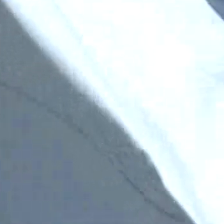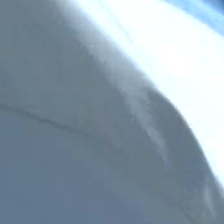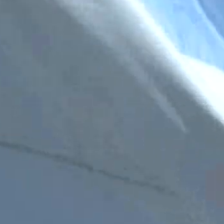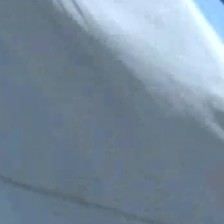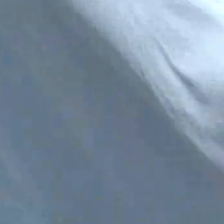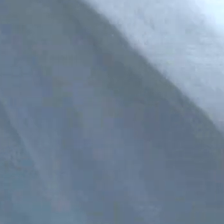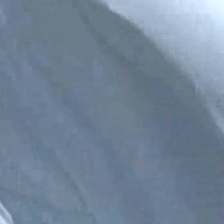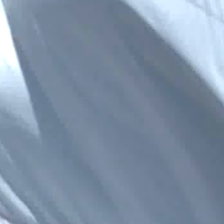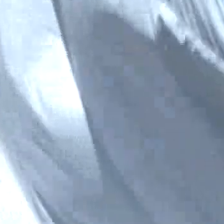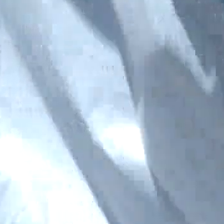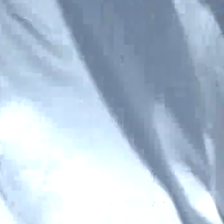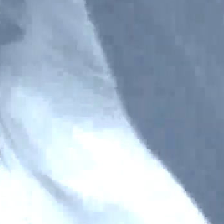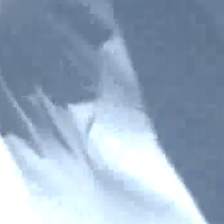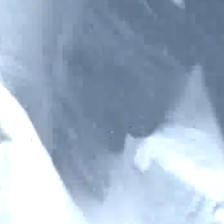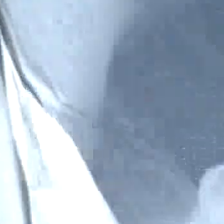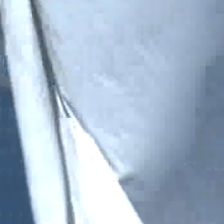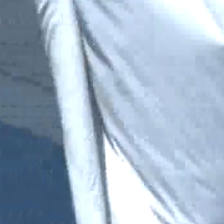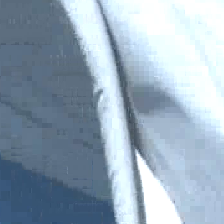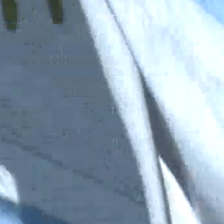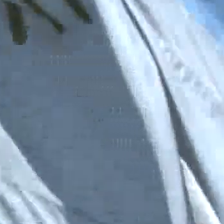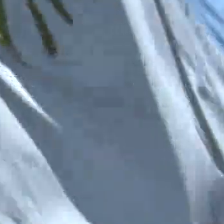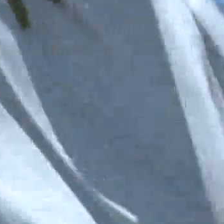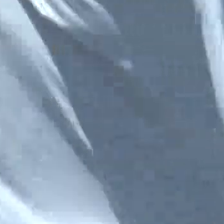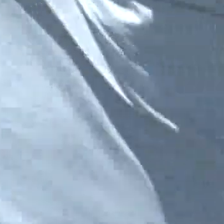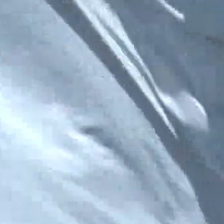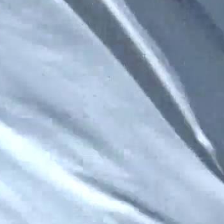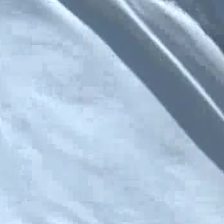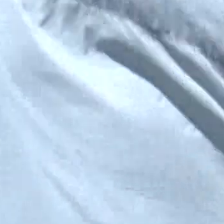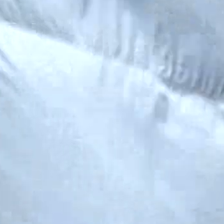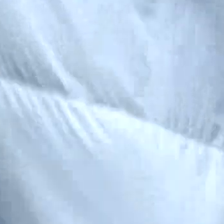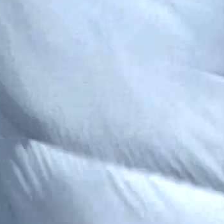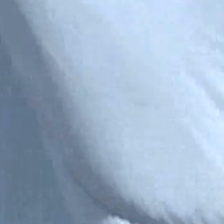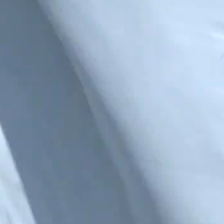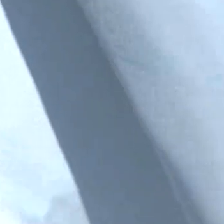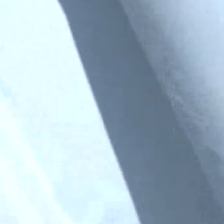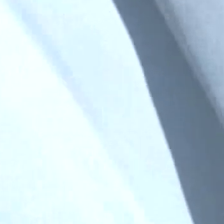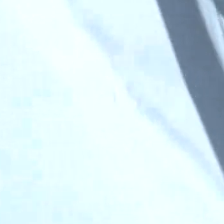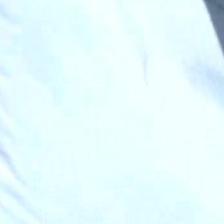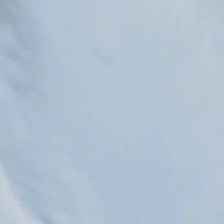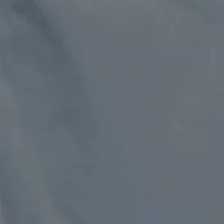Exterior. A partir de este momento, las emisoras participantes continúan con sus respectivos programas.